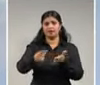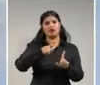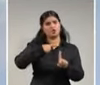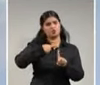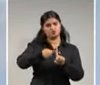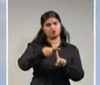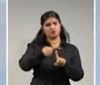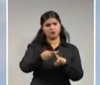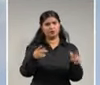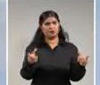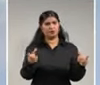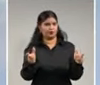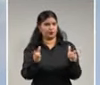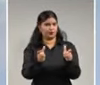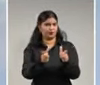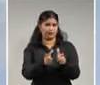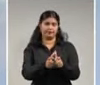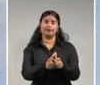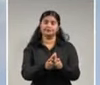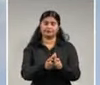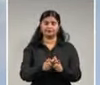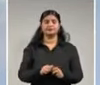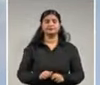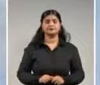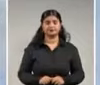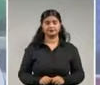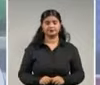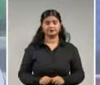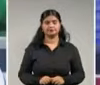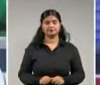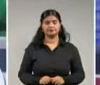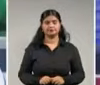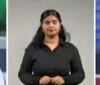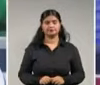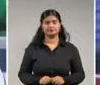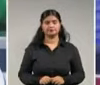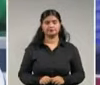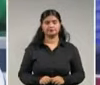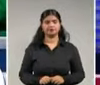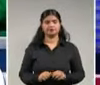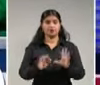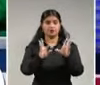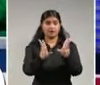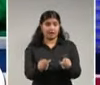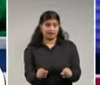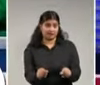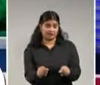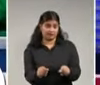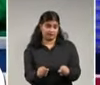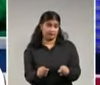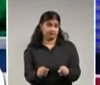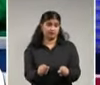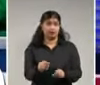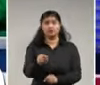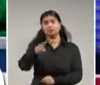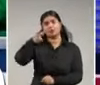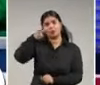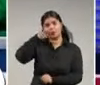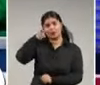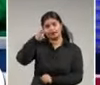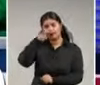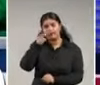van disminuyendo. E indiscutiblemente estas cifras que aparecen ahí de ingresados, de sospechosos, en